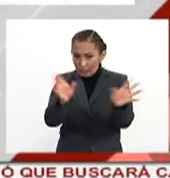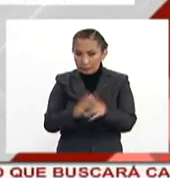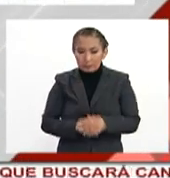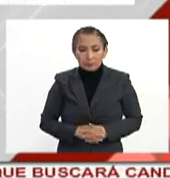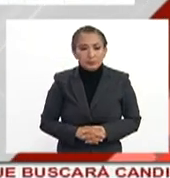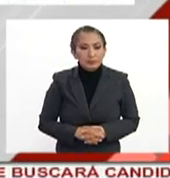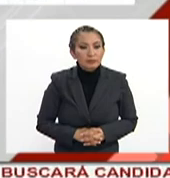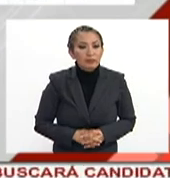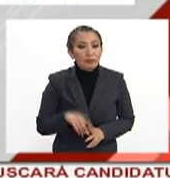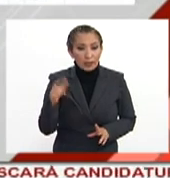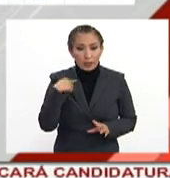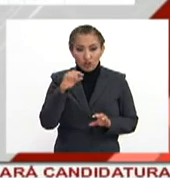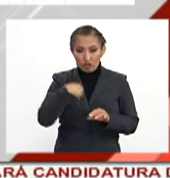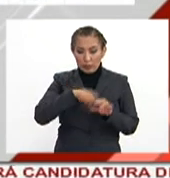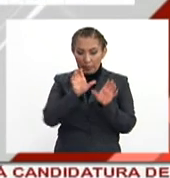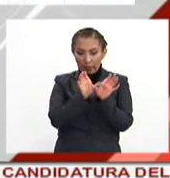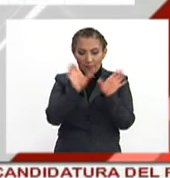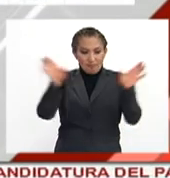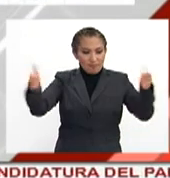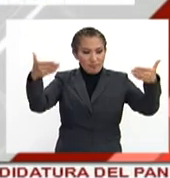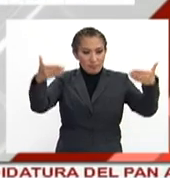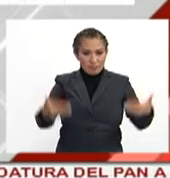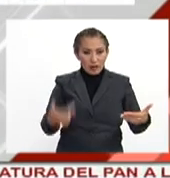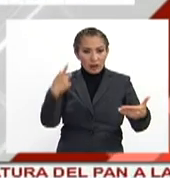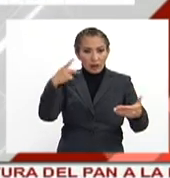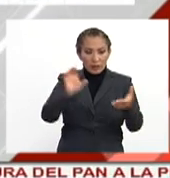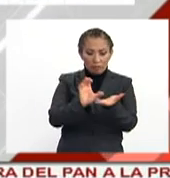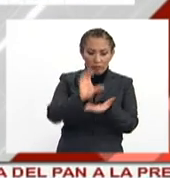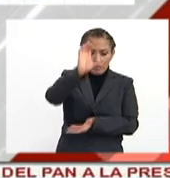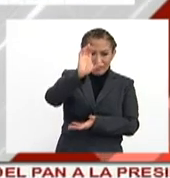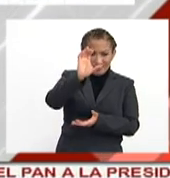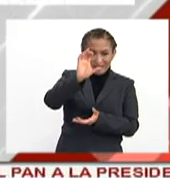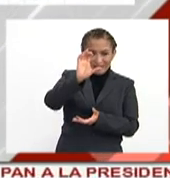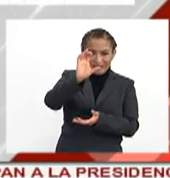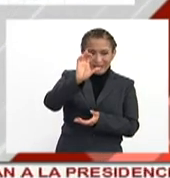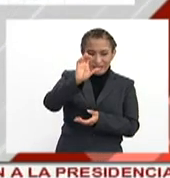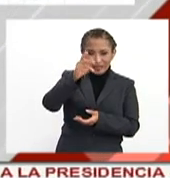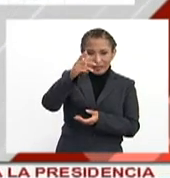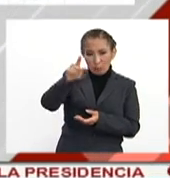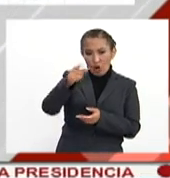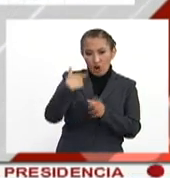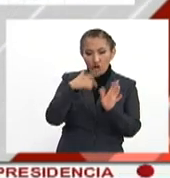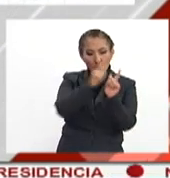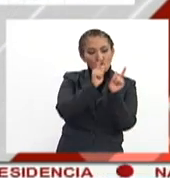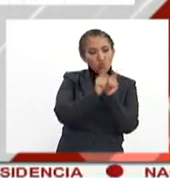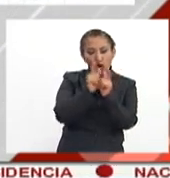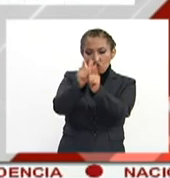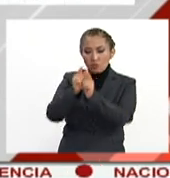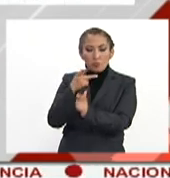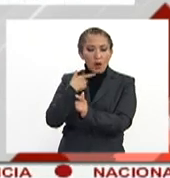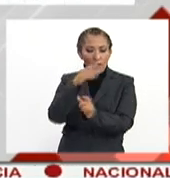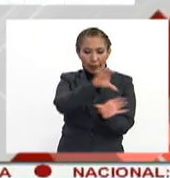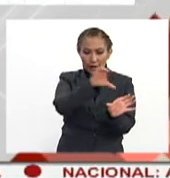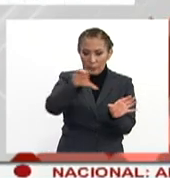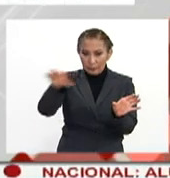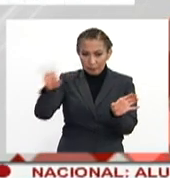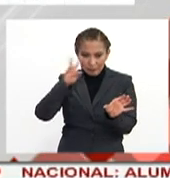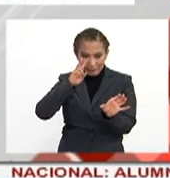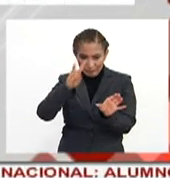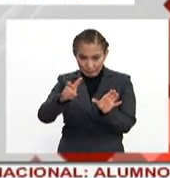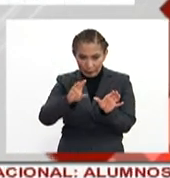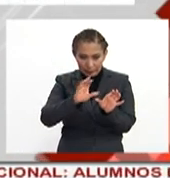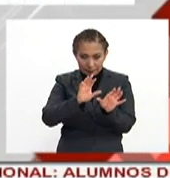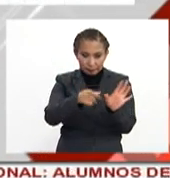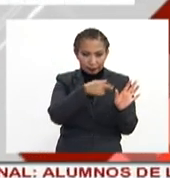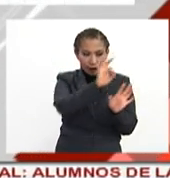¿no? Si separamos la primera gráfica por digamos, por partido político, si ven